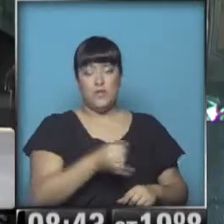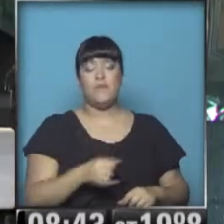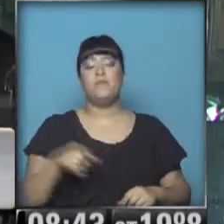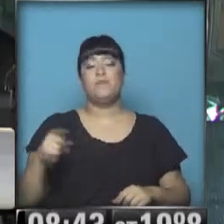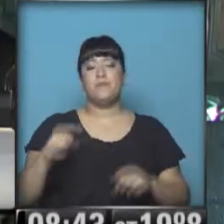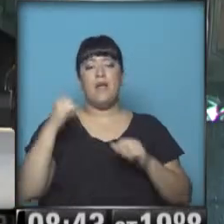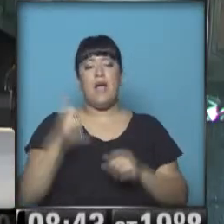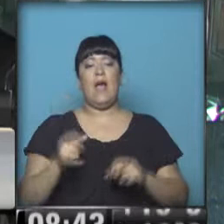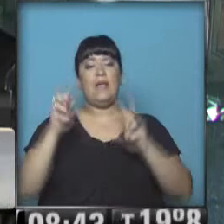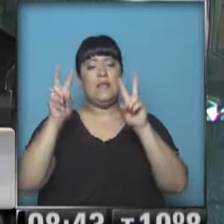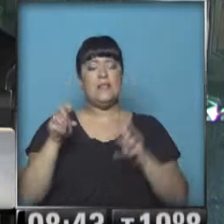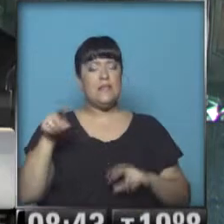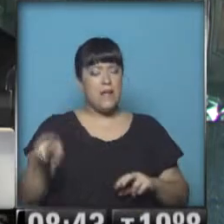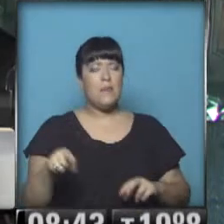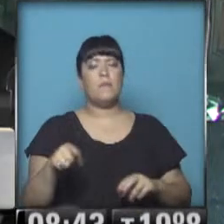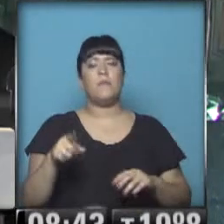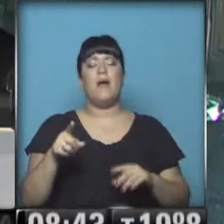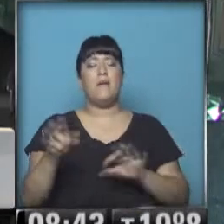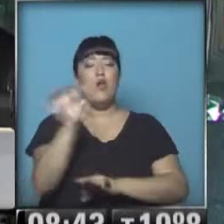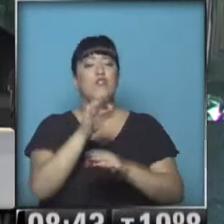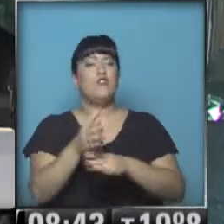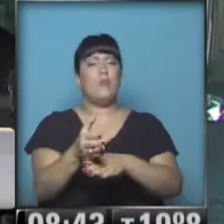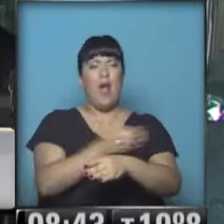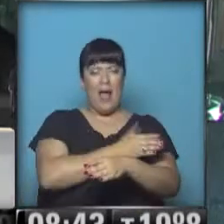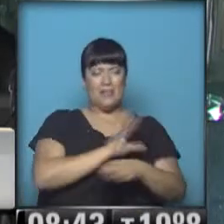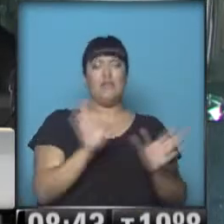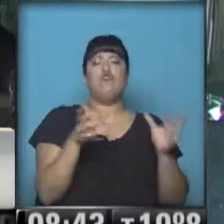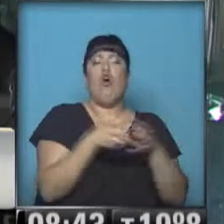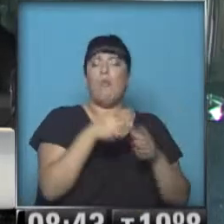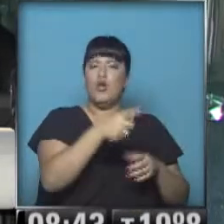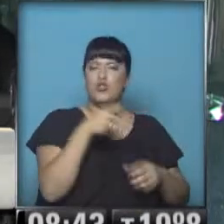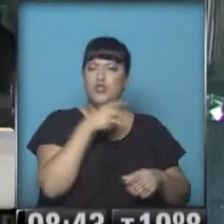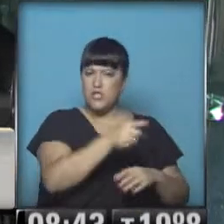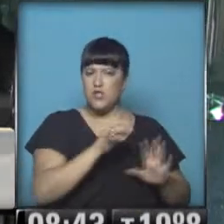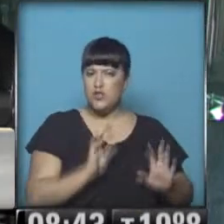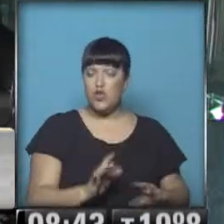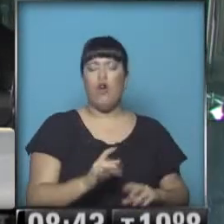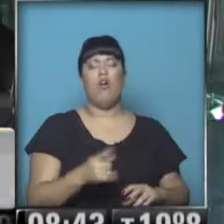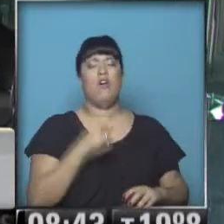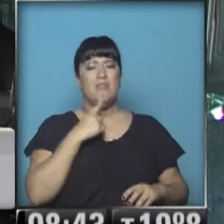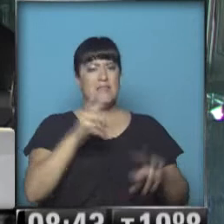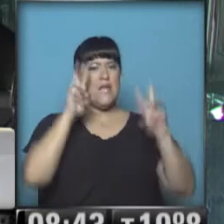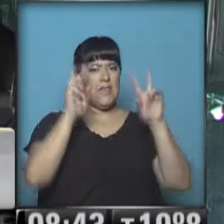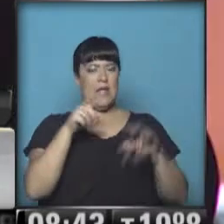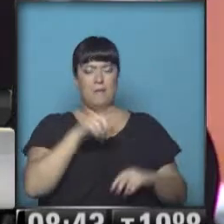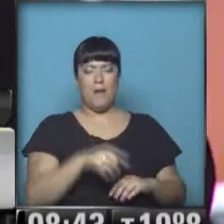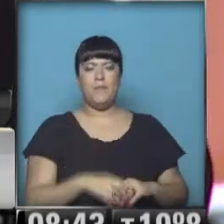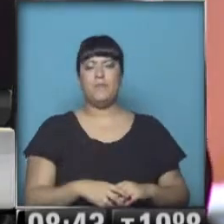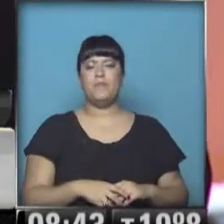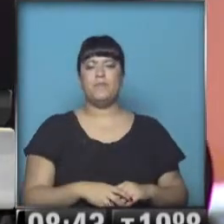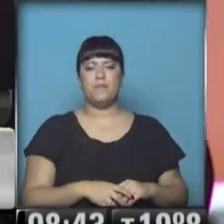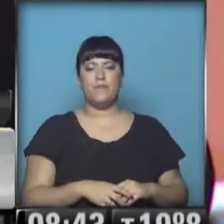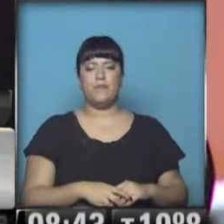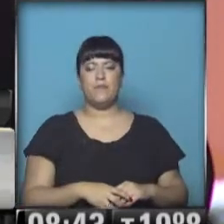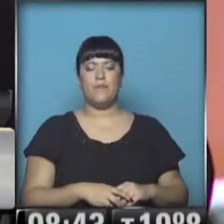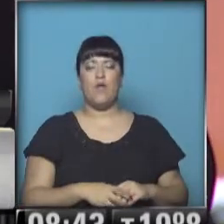la oposición previo a conocer el proyecto que está ingresando por estas horas al congreso nacional y uno de los planteos de